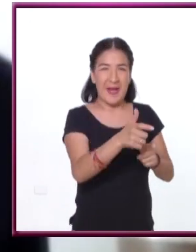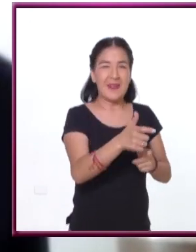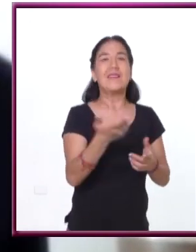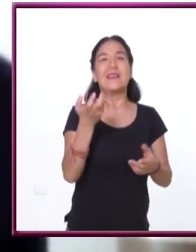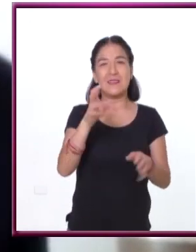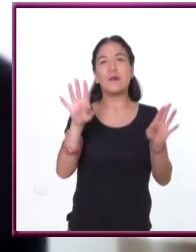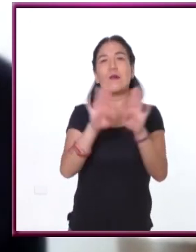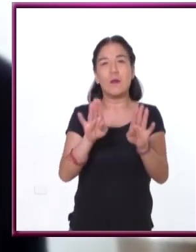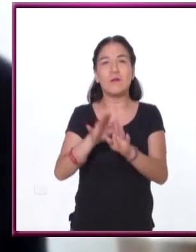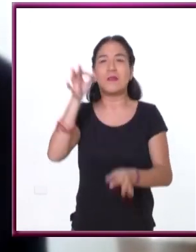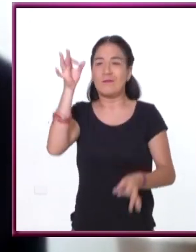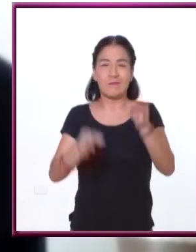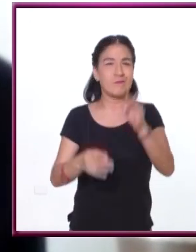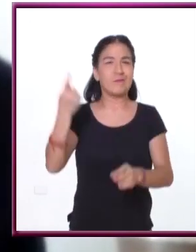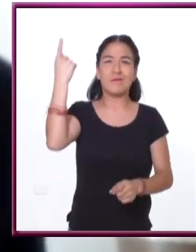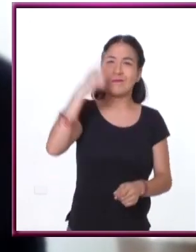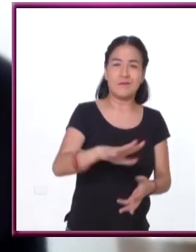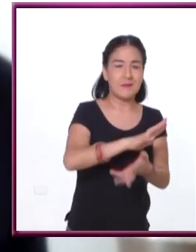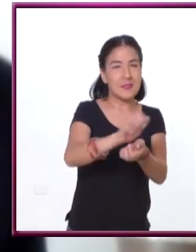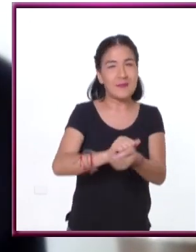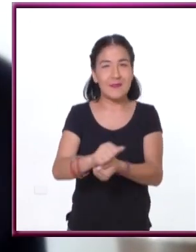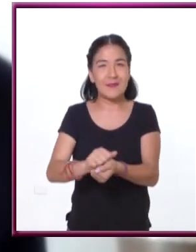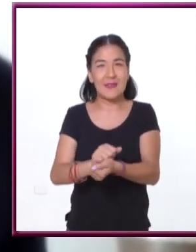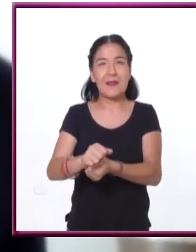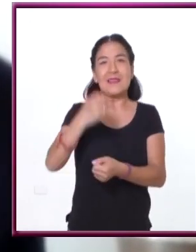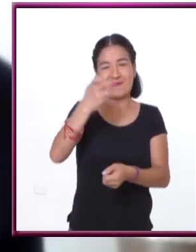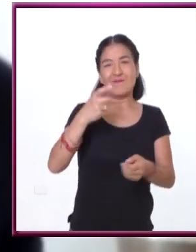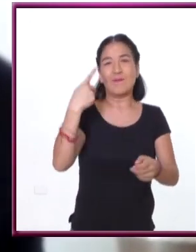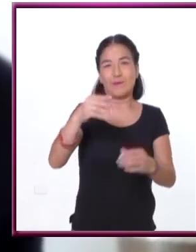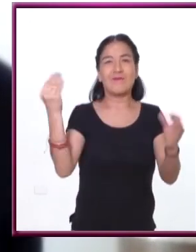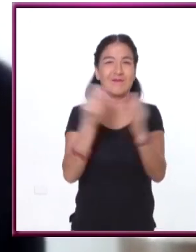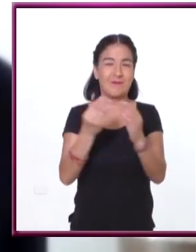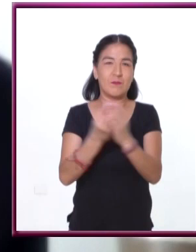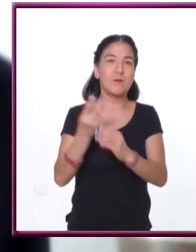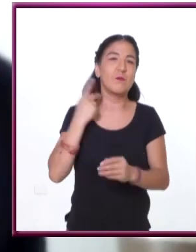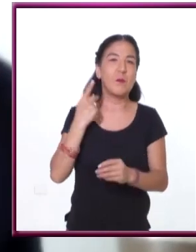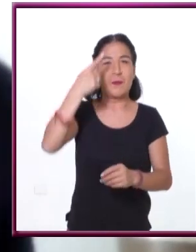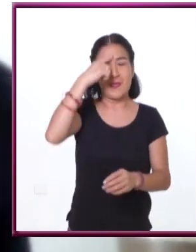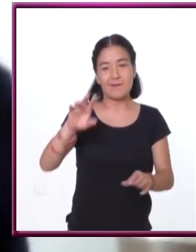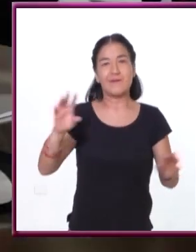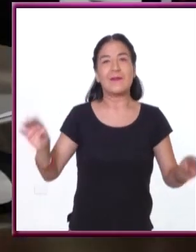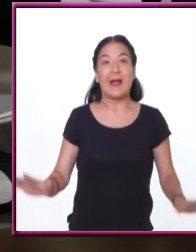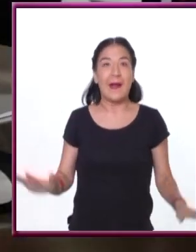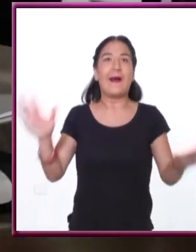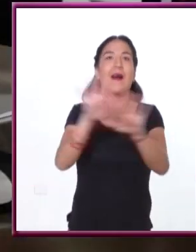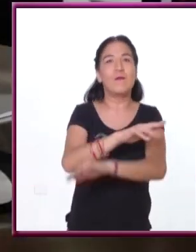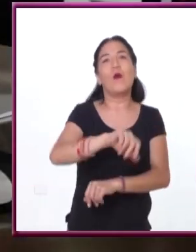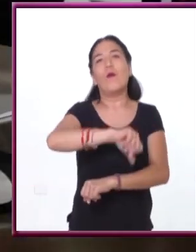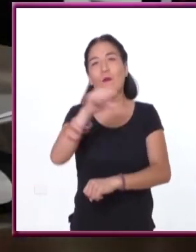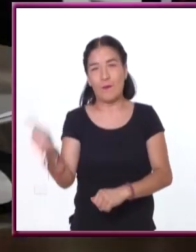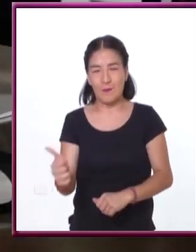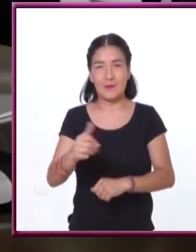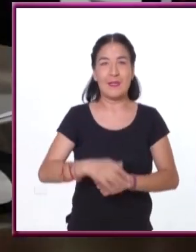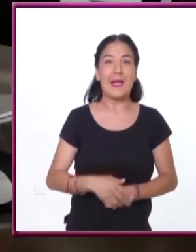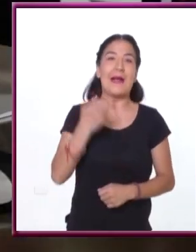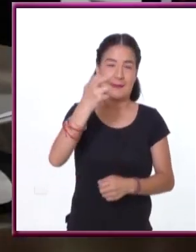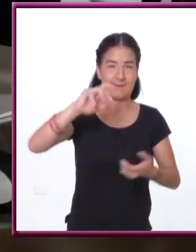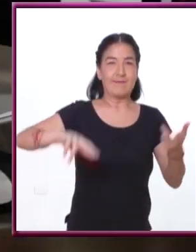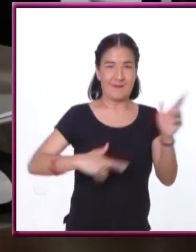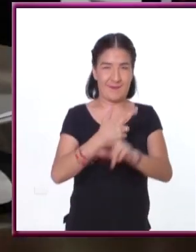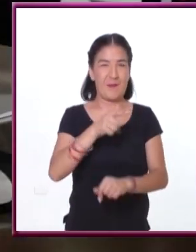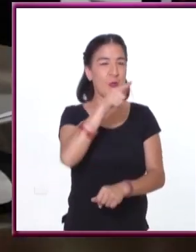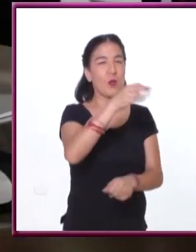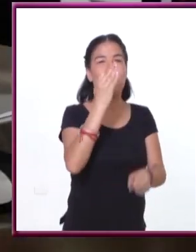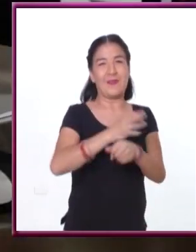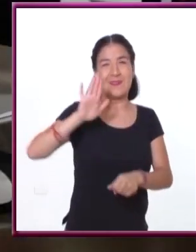destruir ese orden jurídico, destruir a esa clase política para sustituirla por otra. Eso es un caso de la revolución. Ahora,